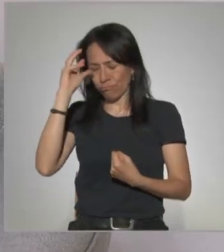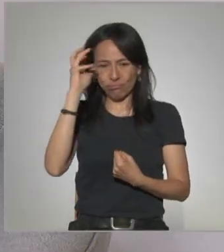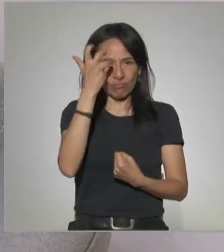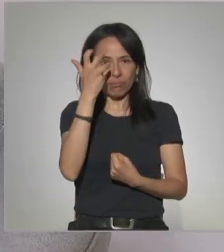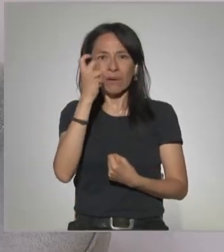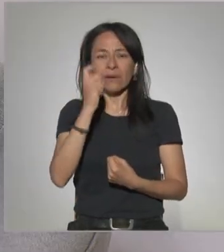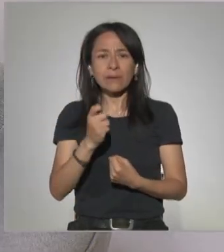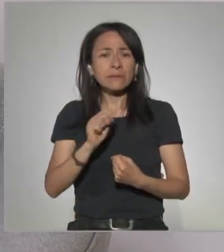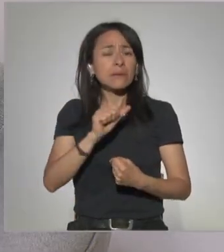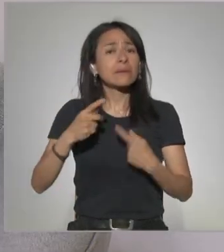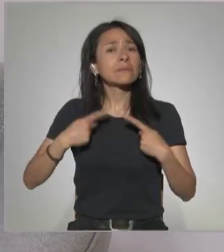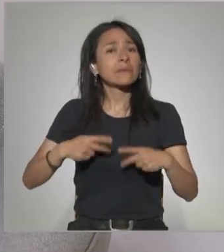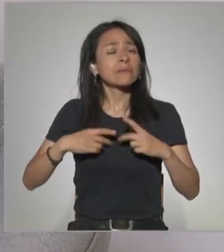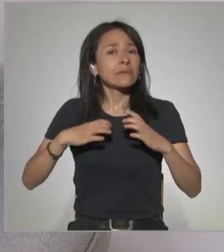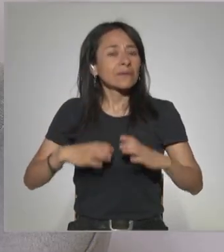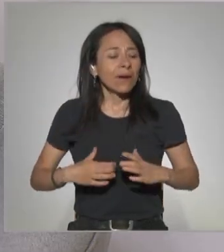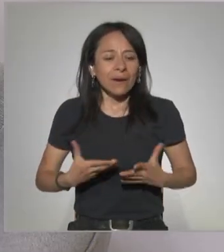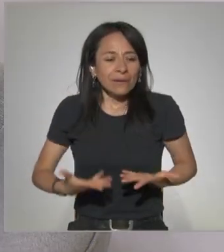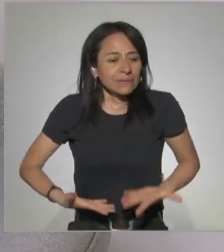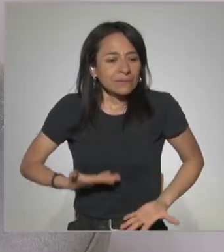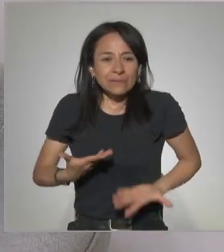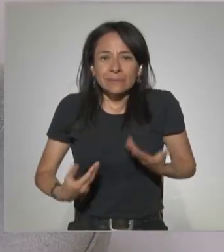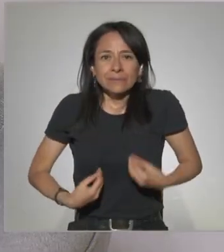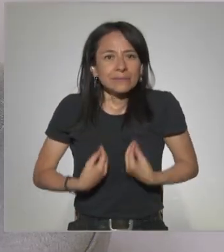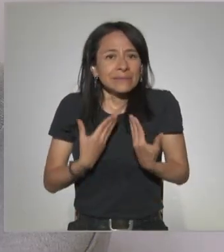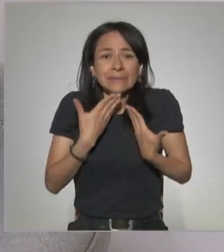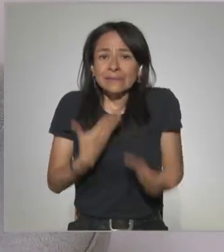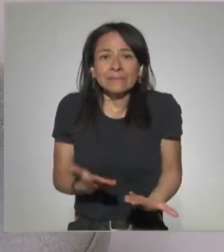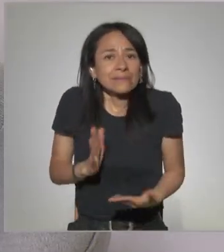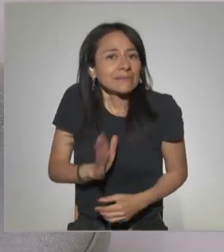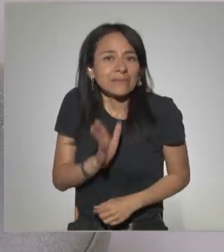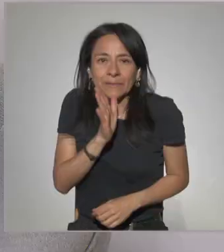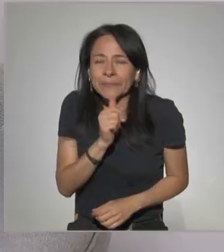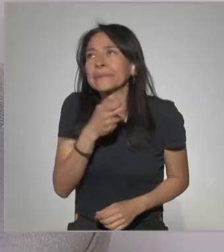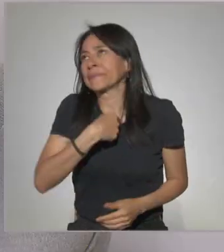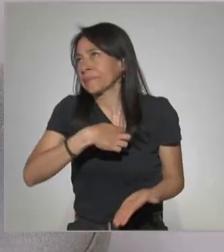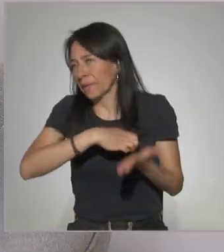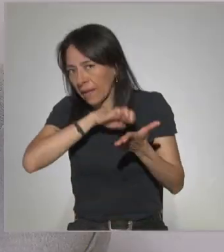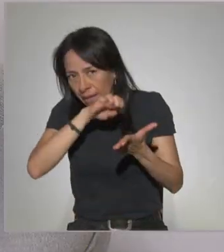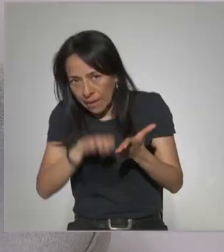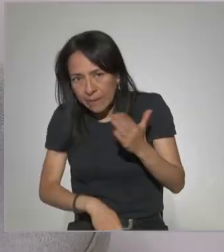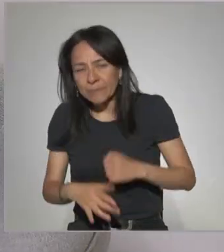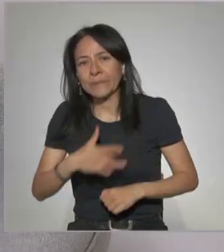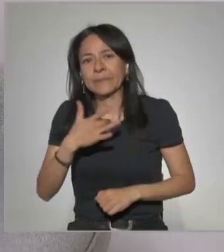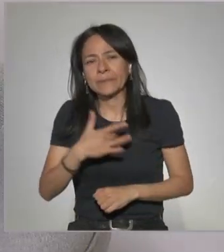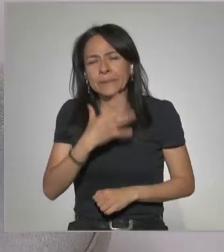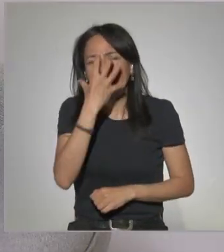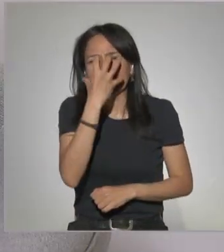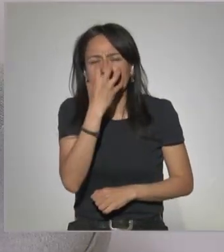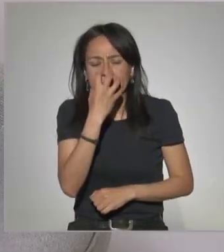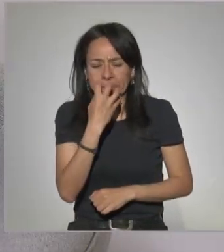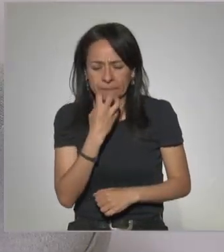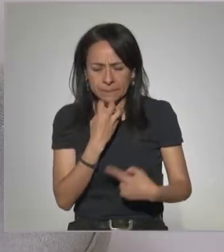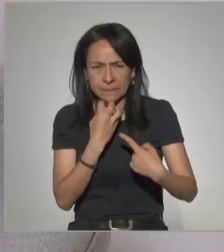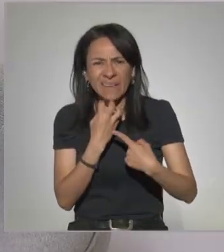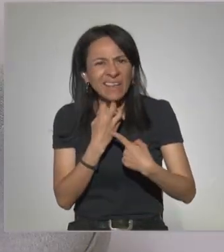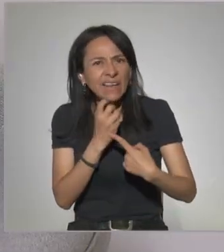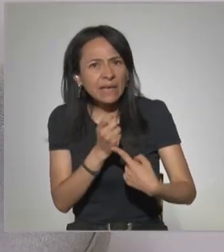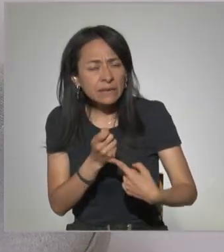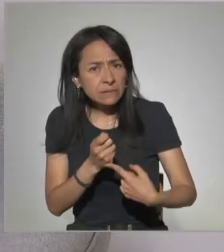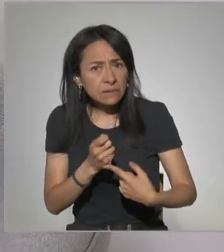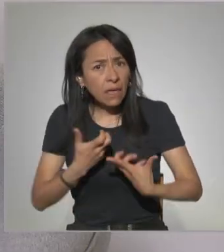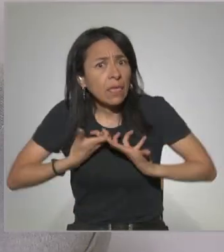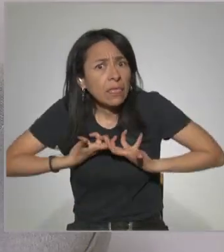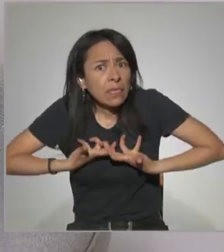las personas, ¿no? Voy a poner un ejemplo. Estar triste no es sinónimo de depresión. Estar triste es algo